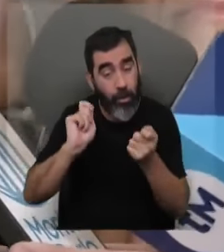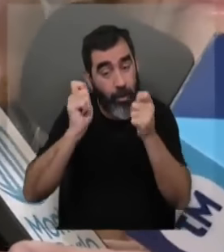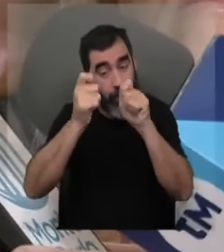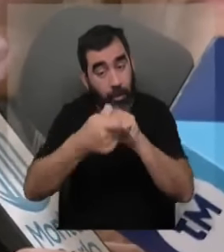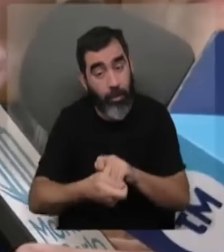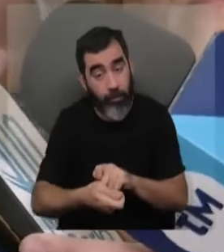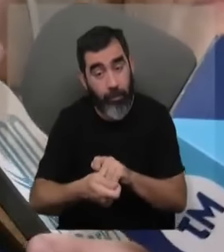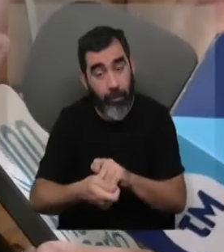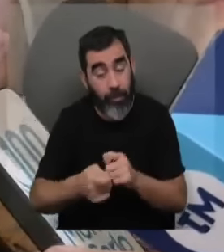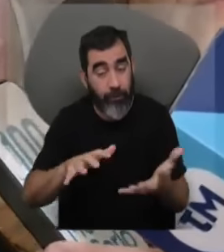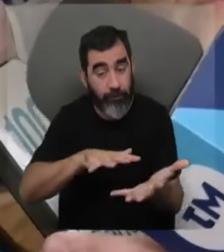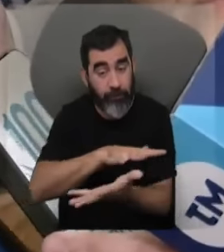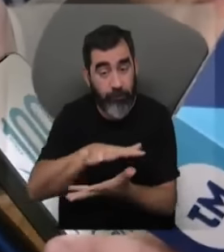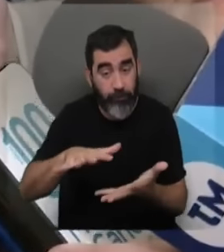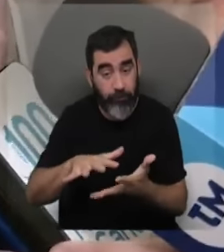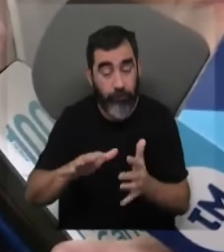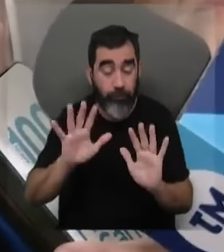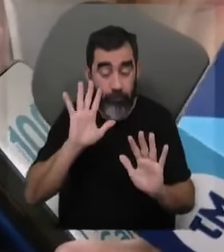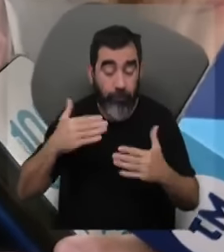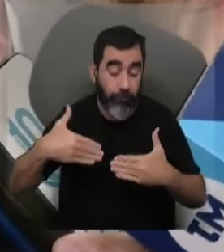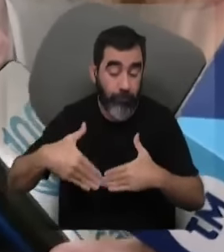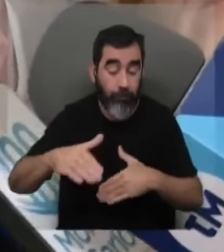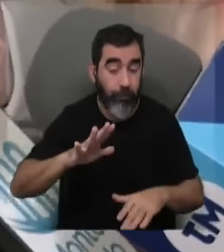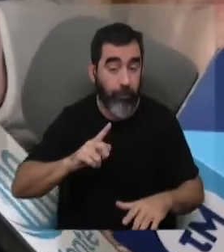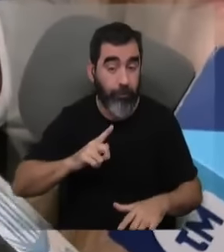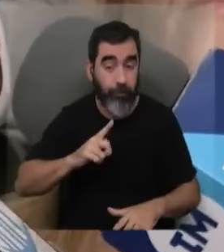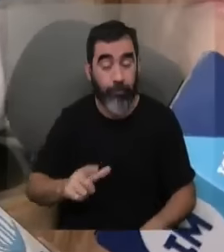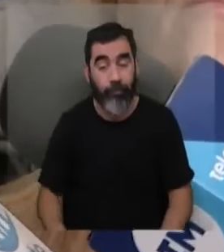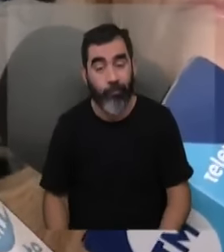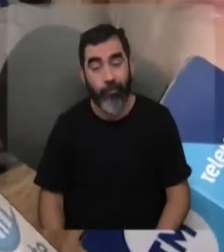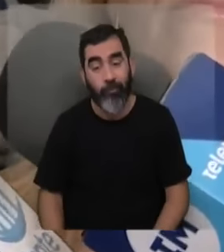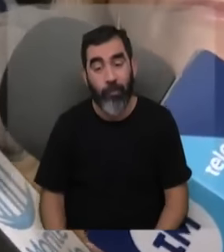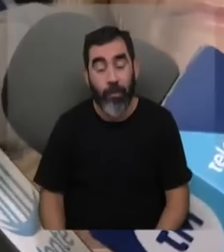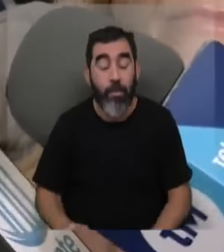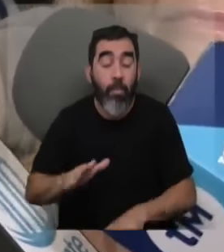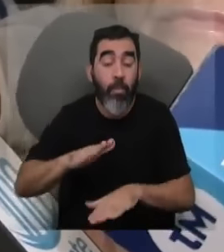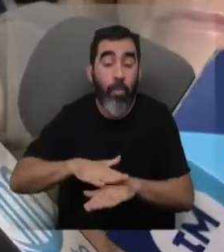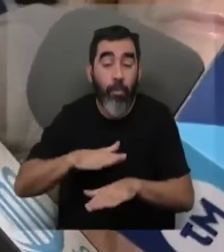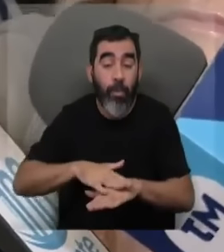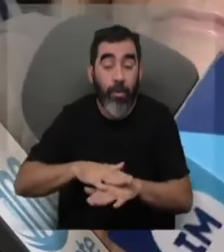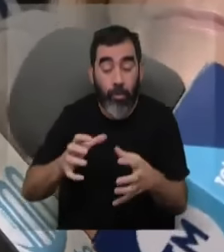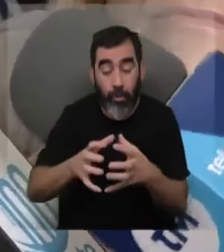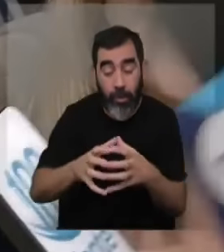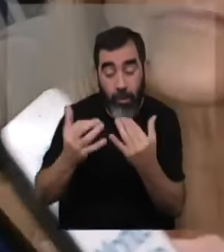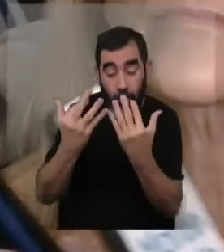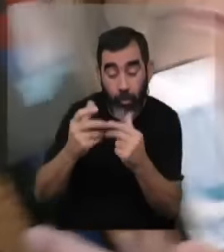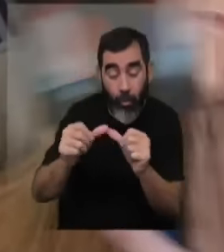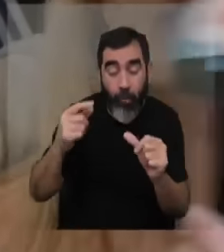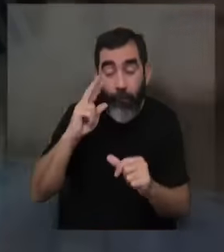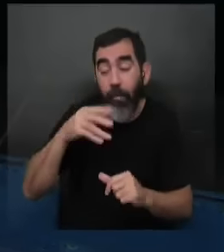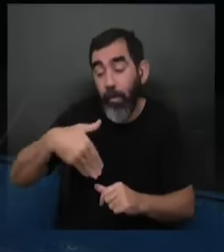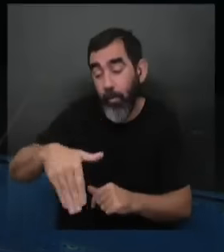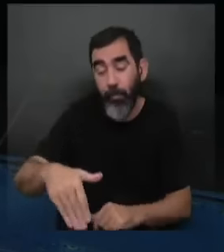que cambian en la realidad O sea que hay que hay que hay que hincarle el diente y a su momento cuando instalemos el equipo de trabajo veremos